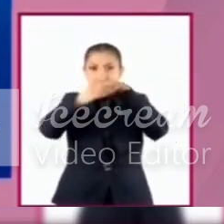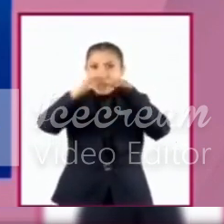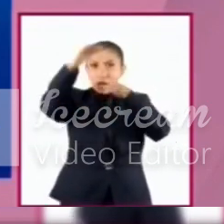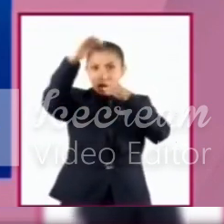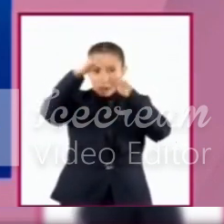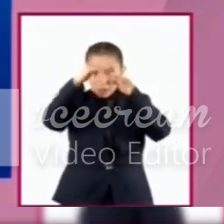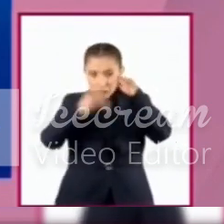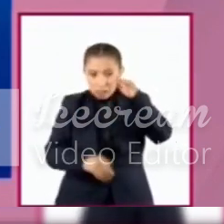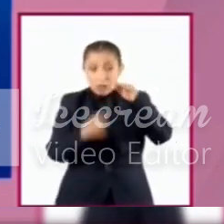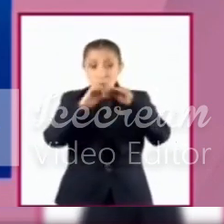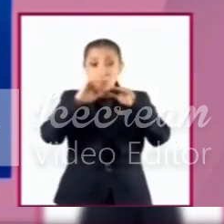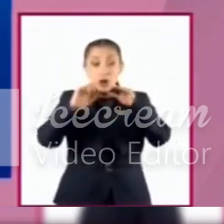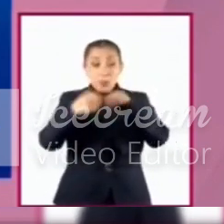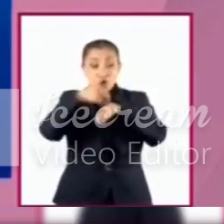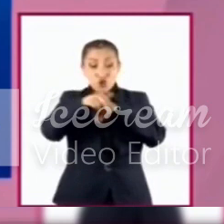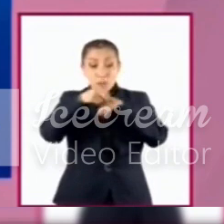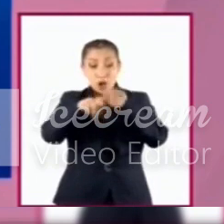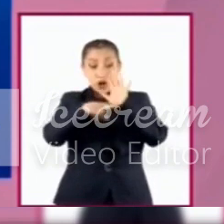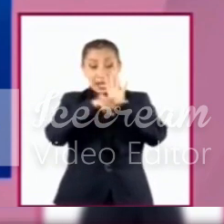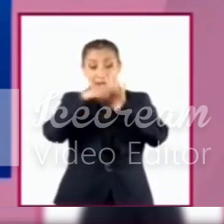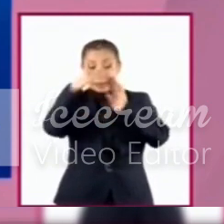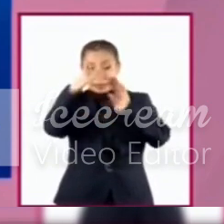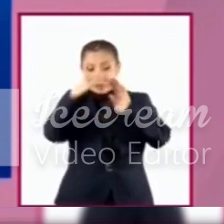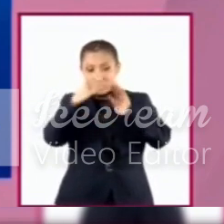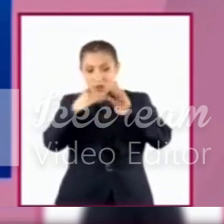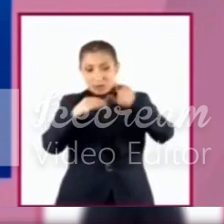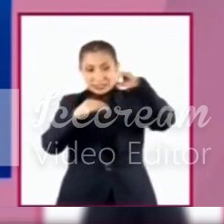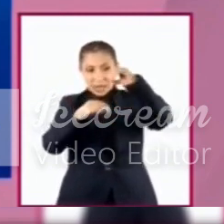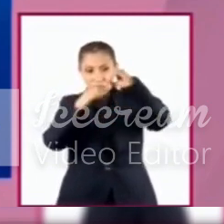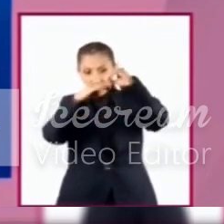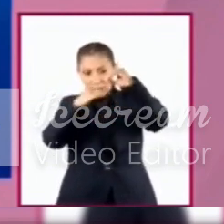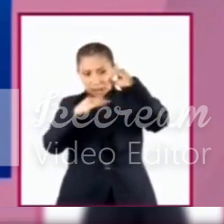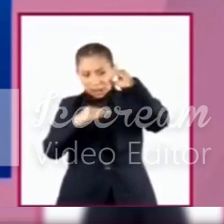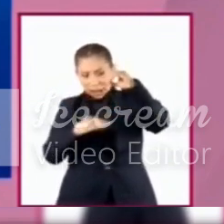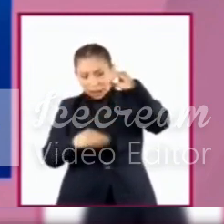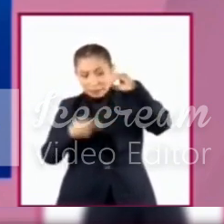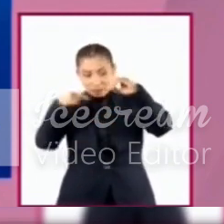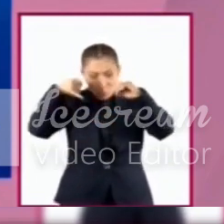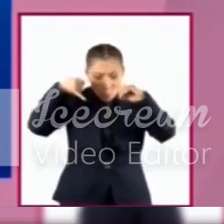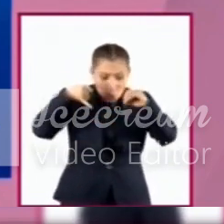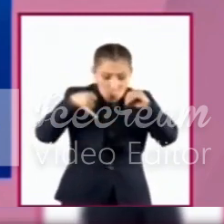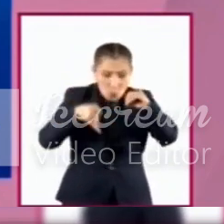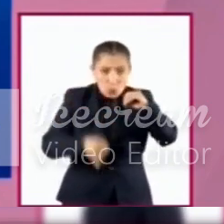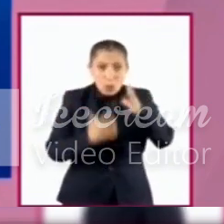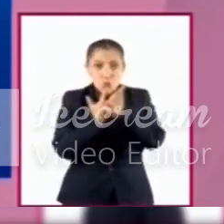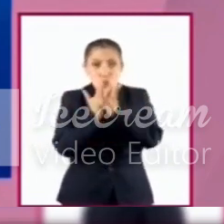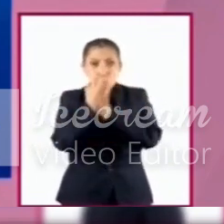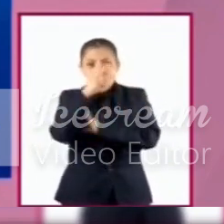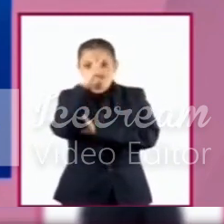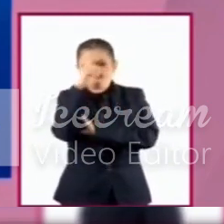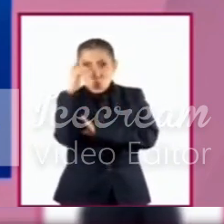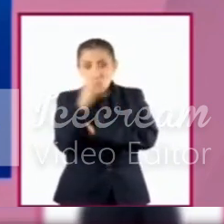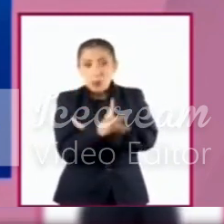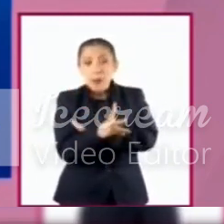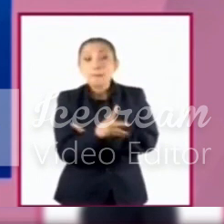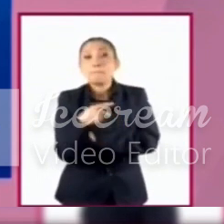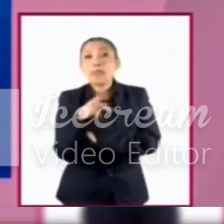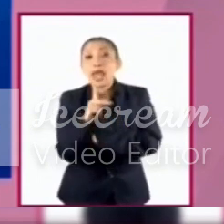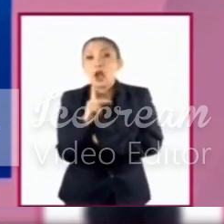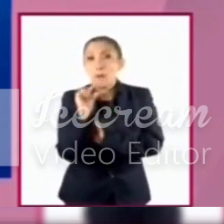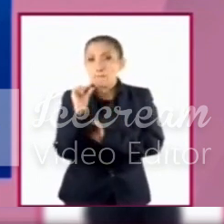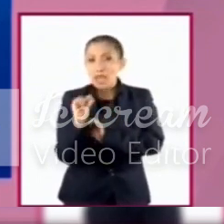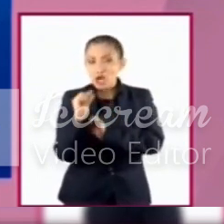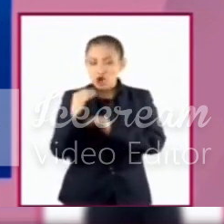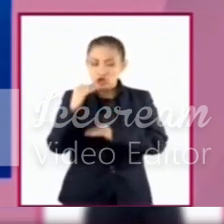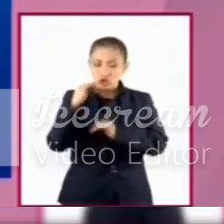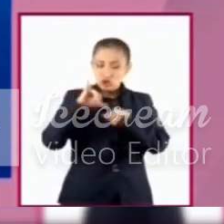significa que a medida que los números negativos se alejen del cero, la profundidad será mayor, pero menor